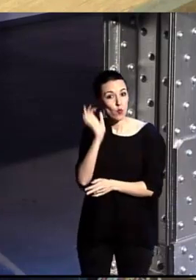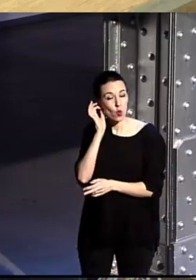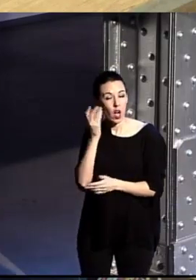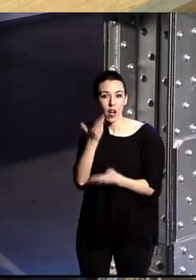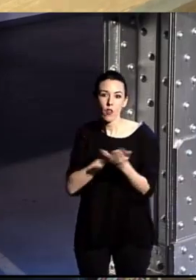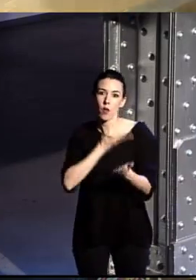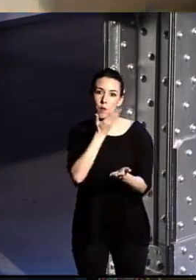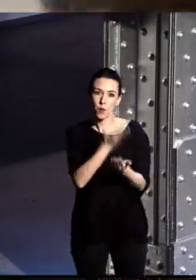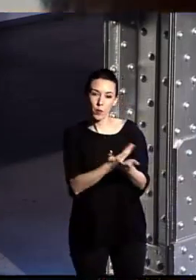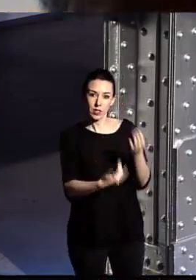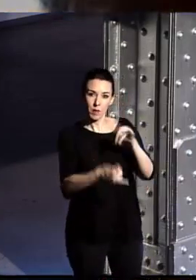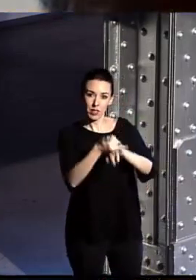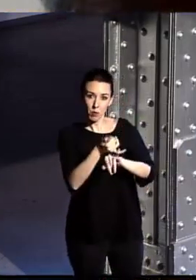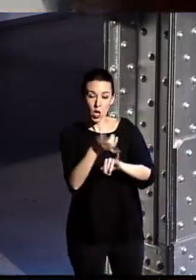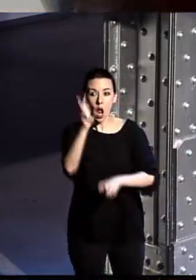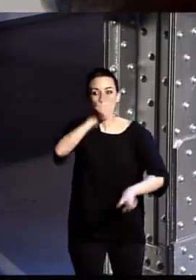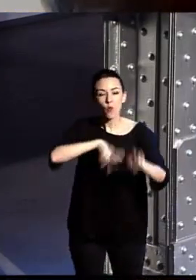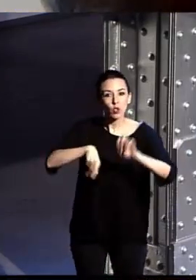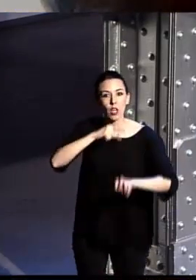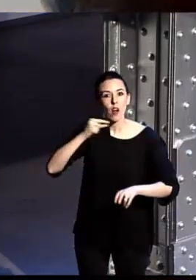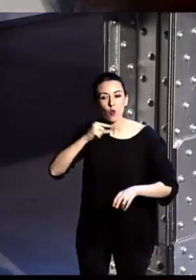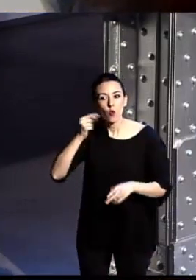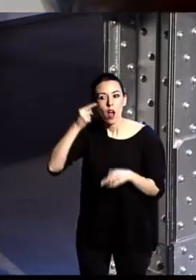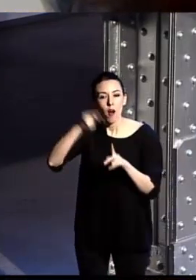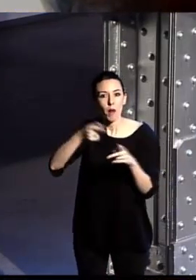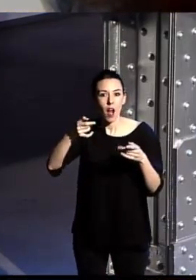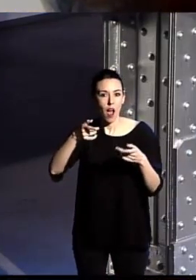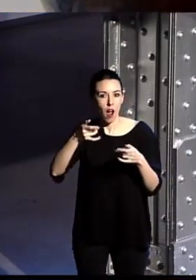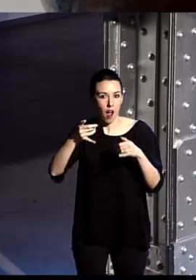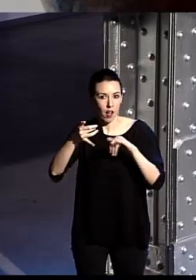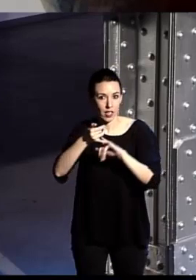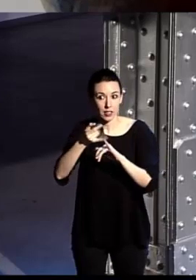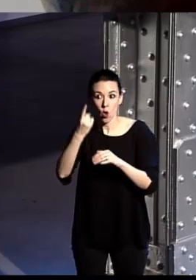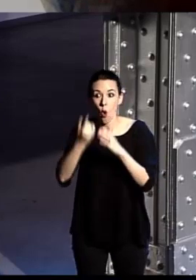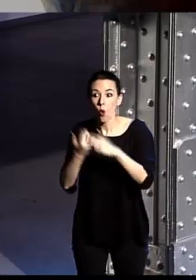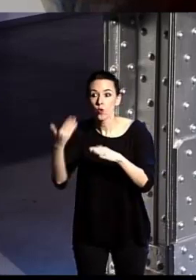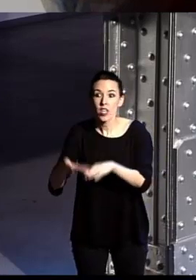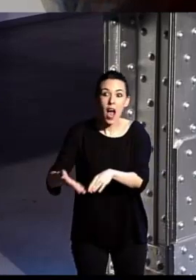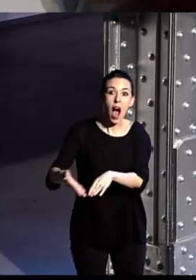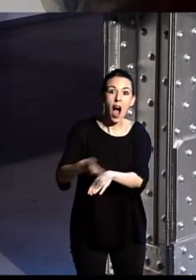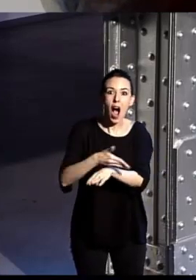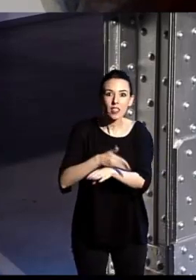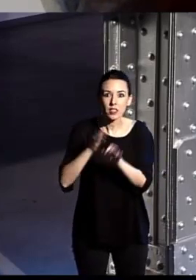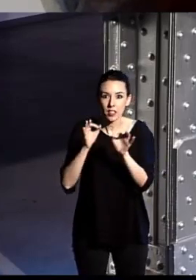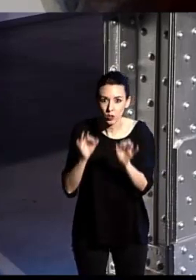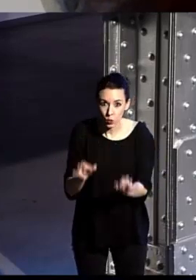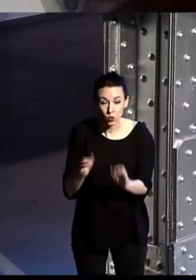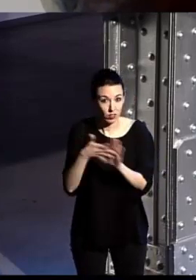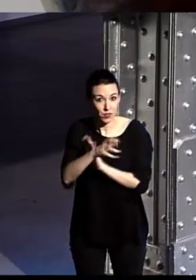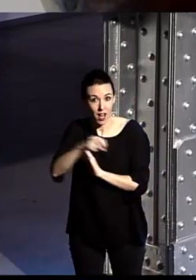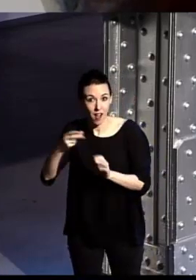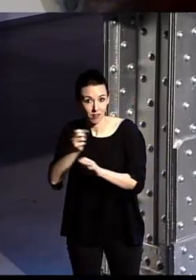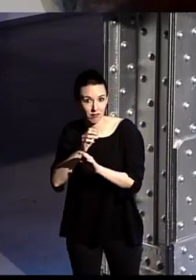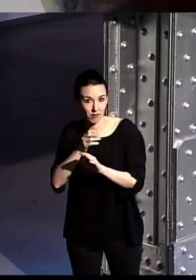una propuesta matrimonial, van a buscar al cura para casar y entonces se dan cuenta de que han llegado un día antes. A pesar de